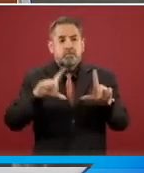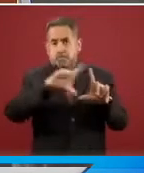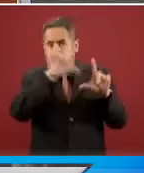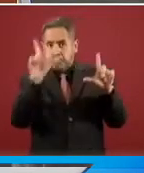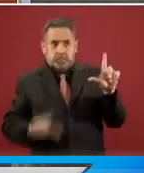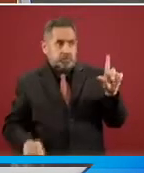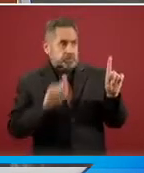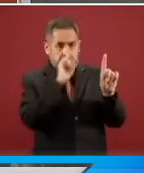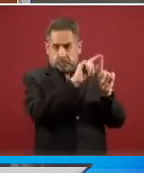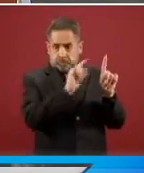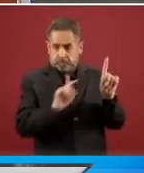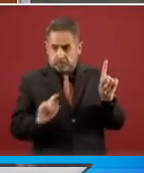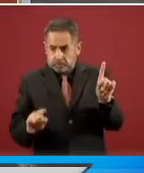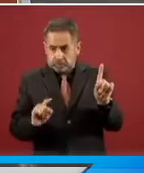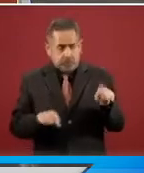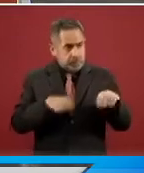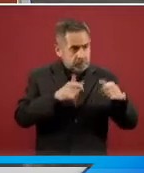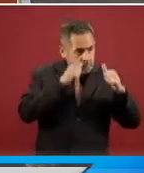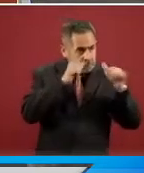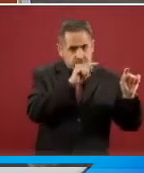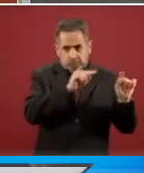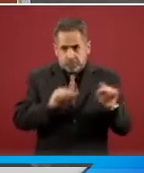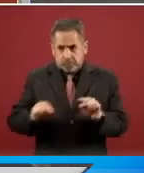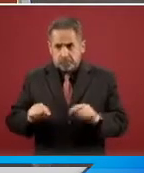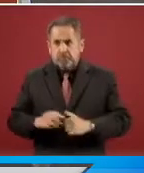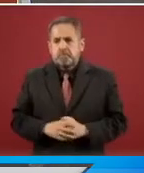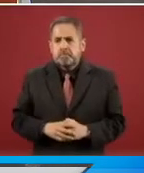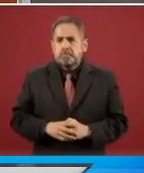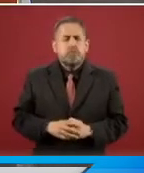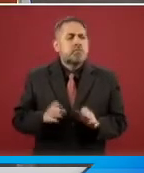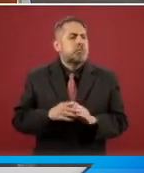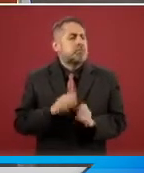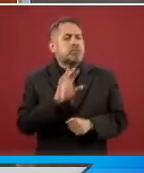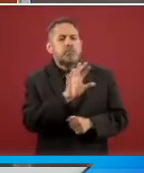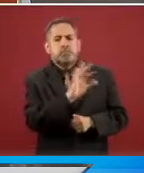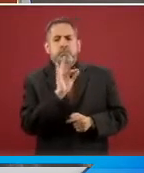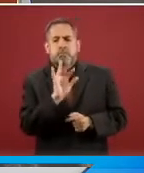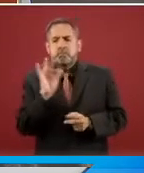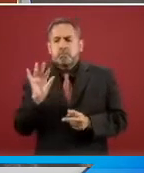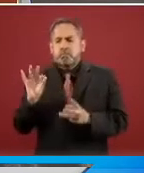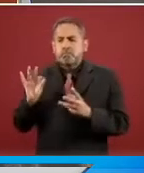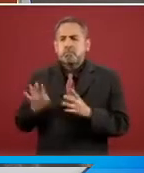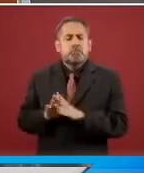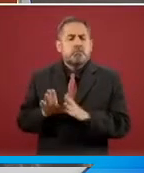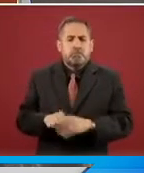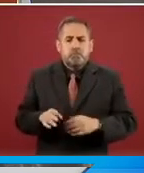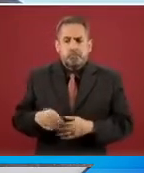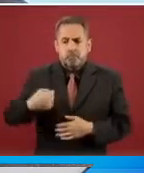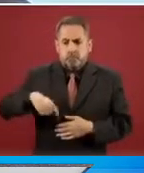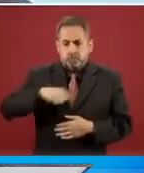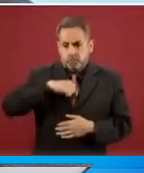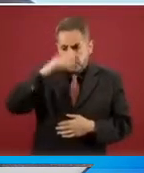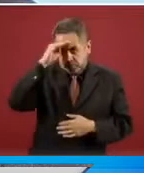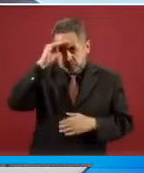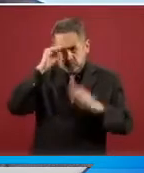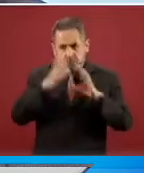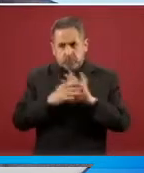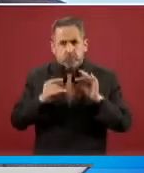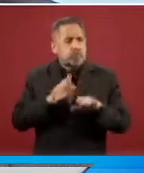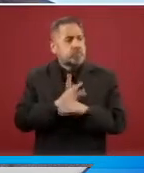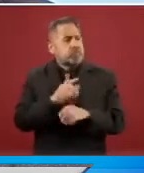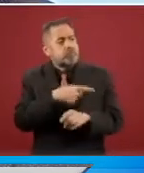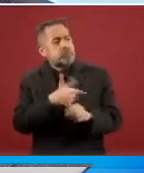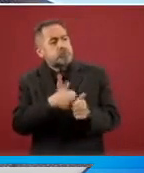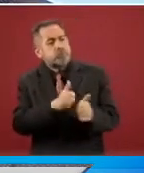desarrollo territorial, mejoramiento a la vivienda por medio de la CONAVI y por último la regularización y certeza jurídica de los lotes